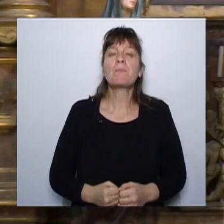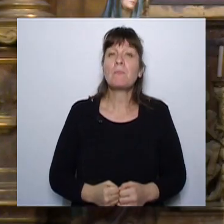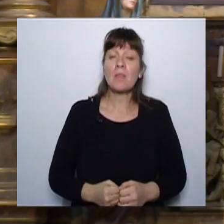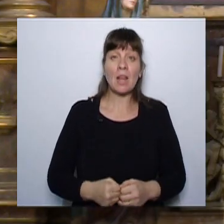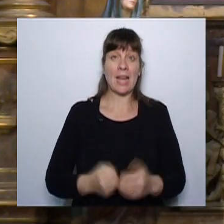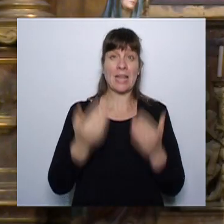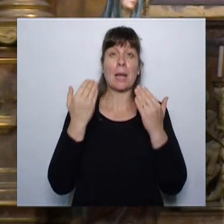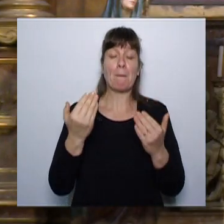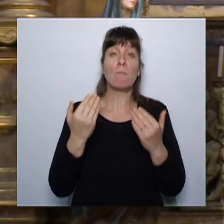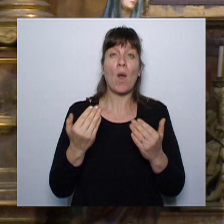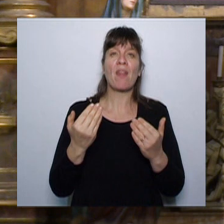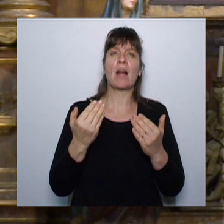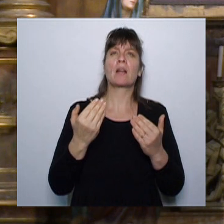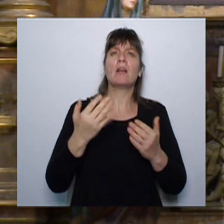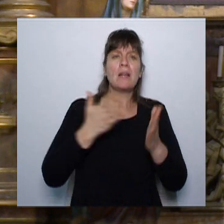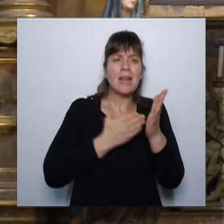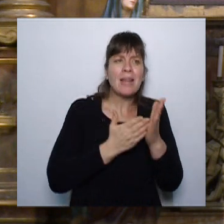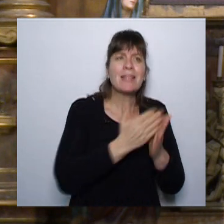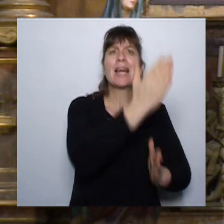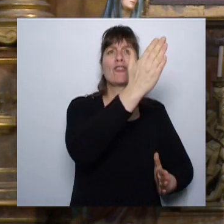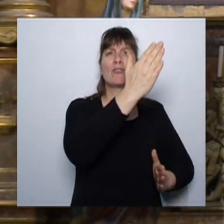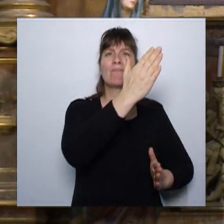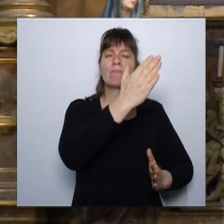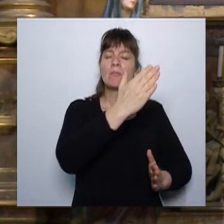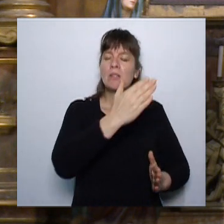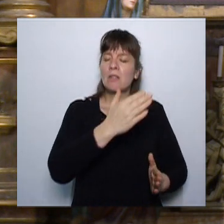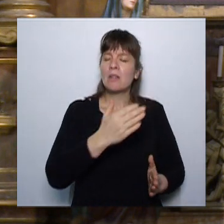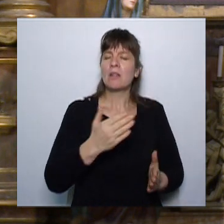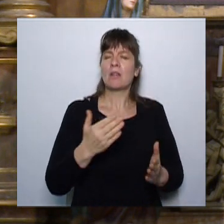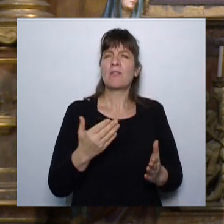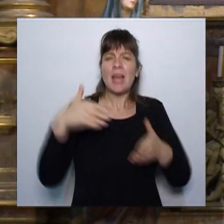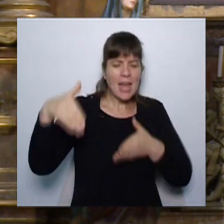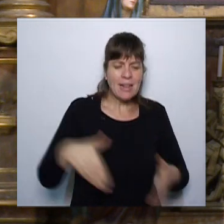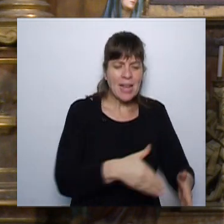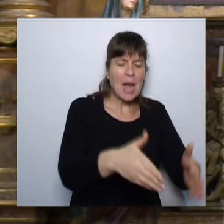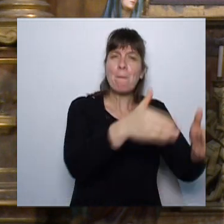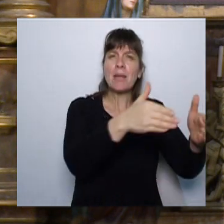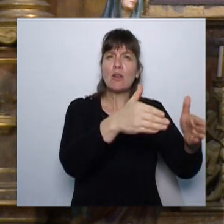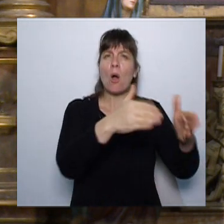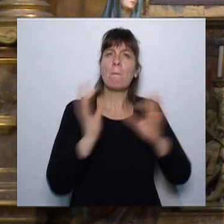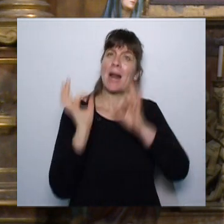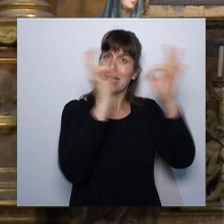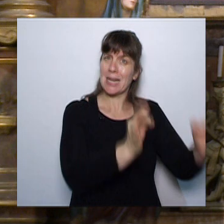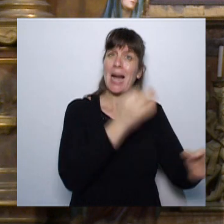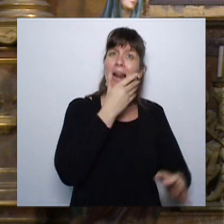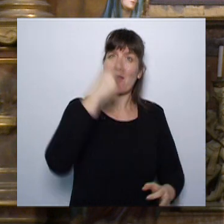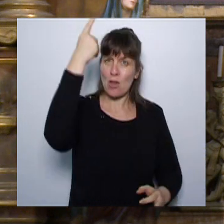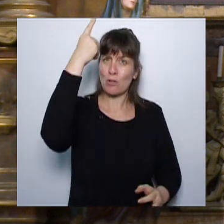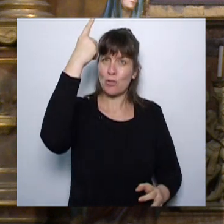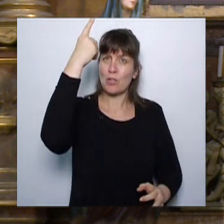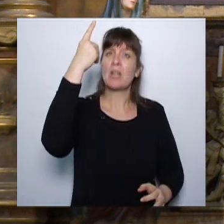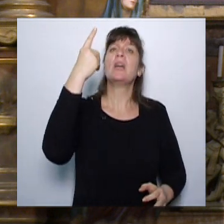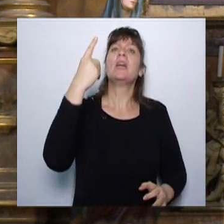la posibilidad de lo eterno la posibilidad del camino hacia dios que jesús